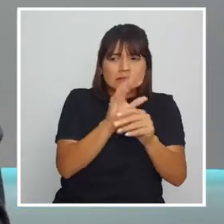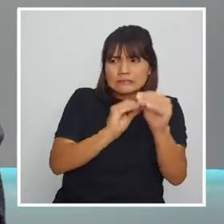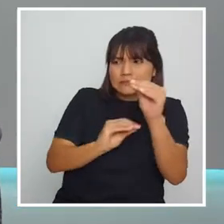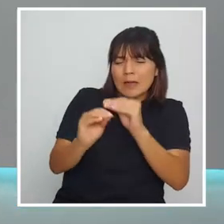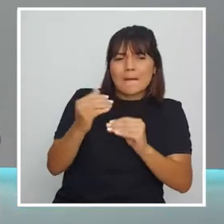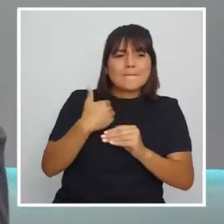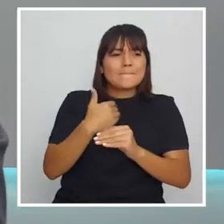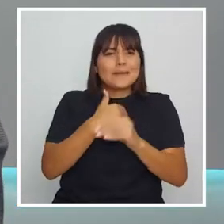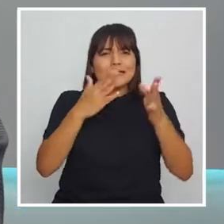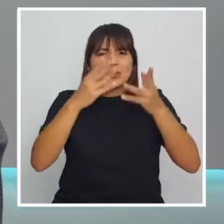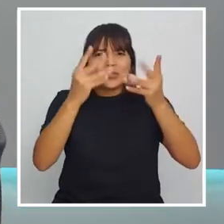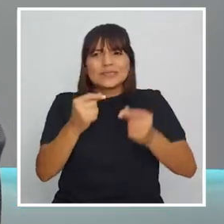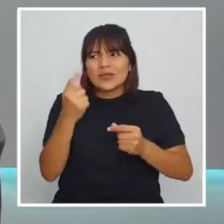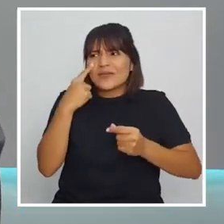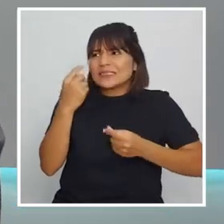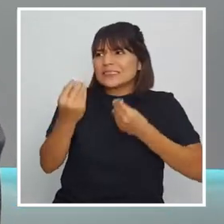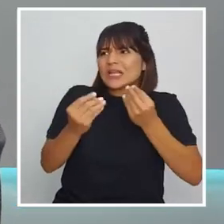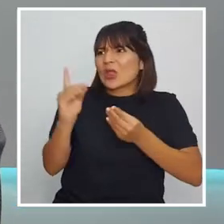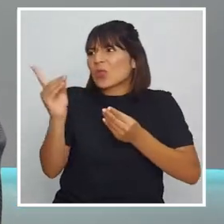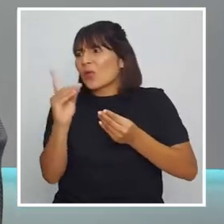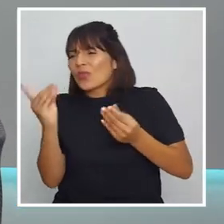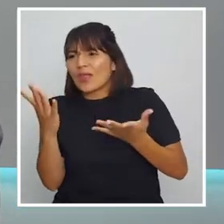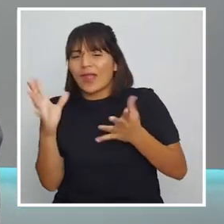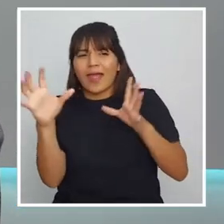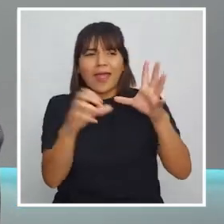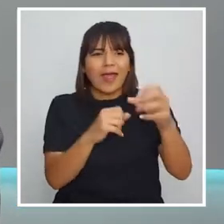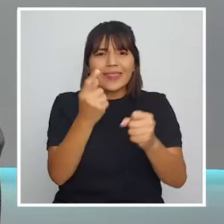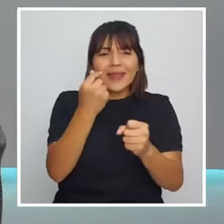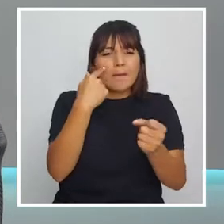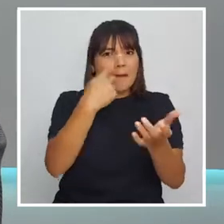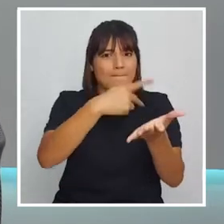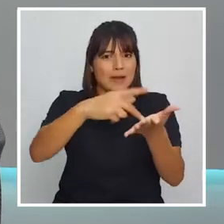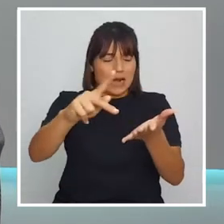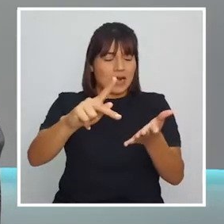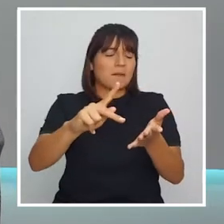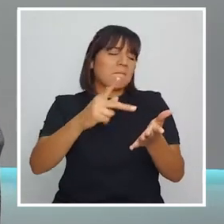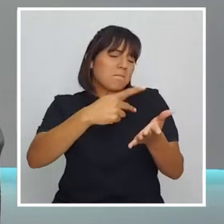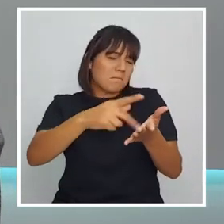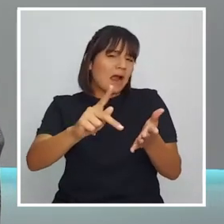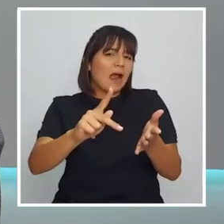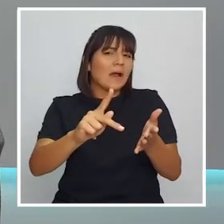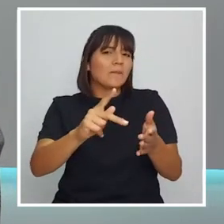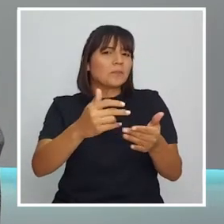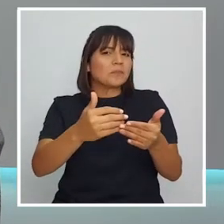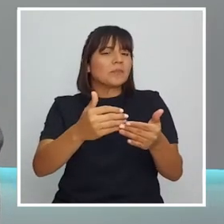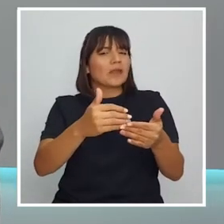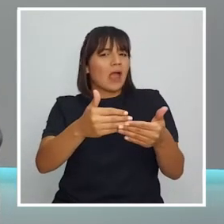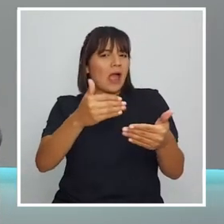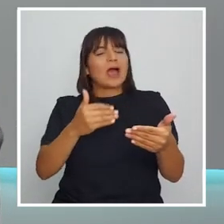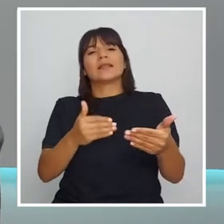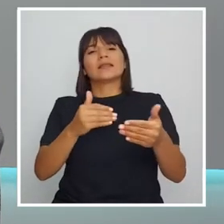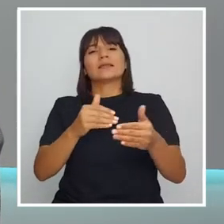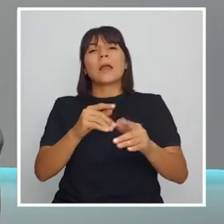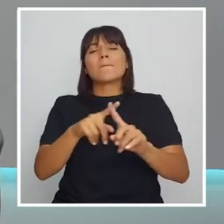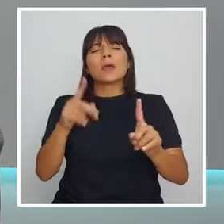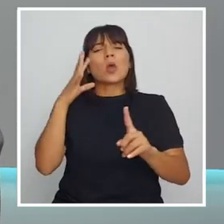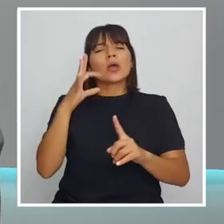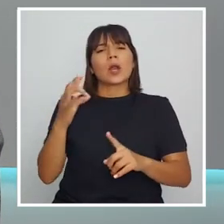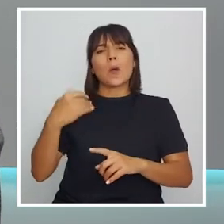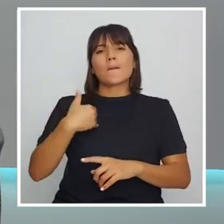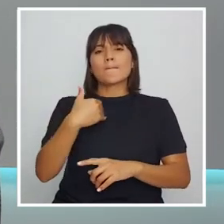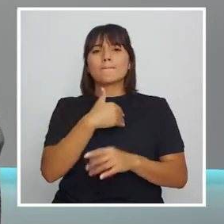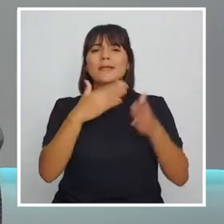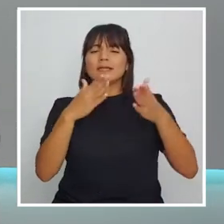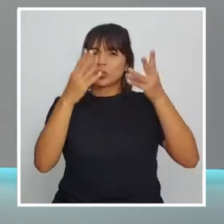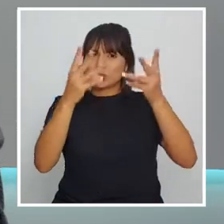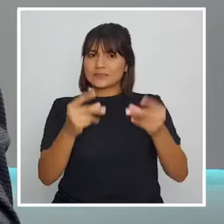como raspando ollas. Pero lo que tenemos entendido es que este año el ministro de Hacienda ha